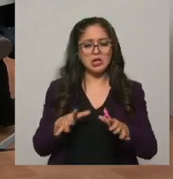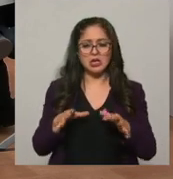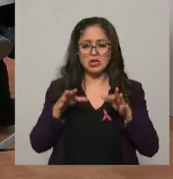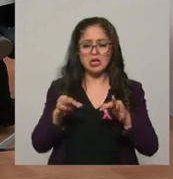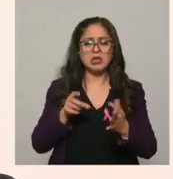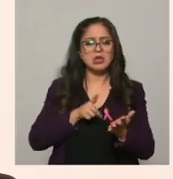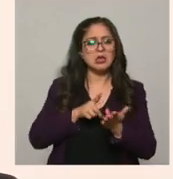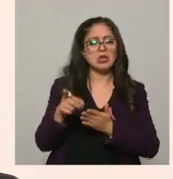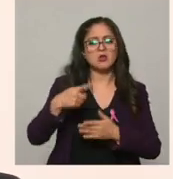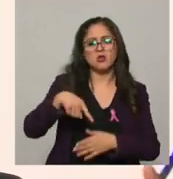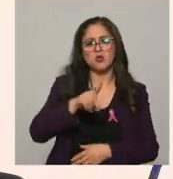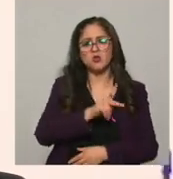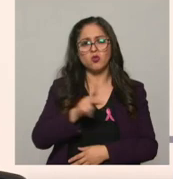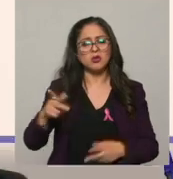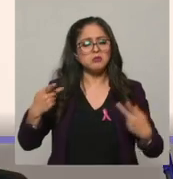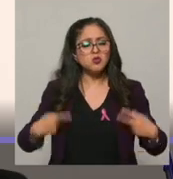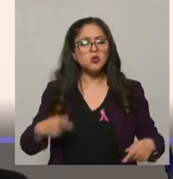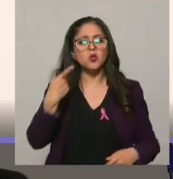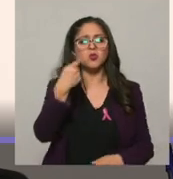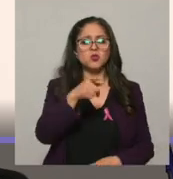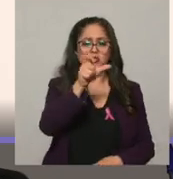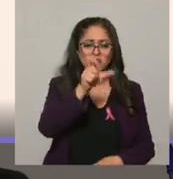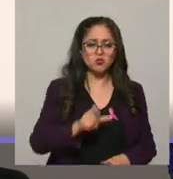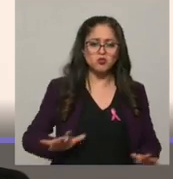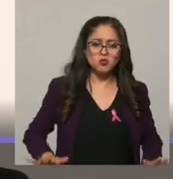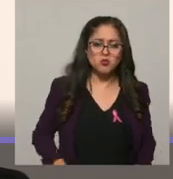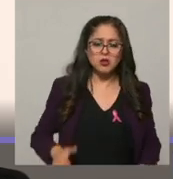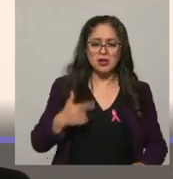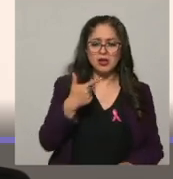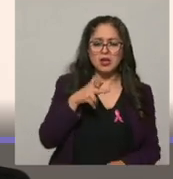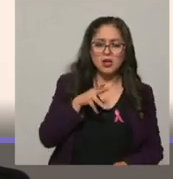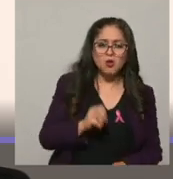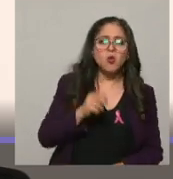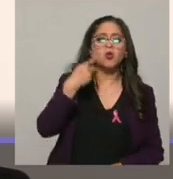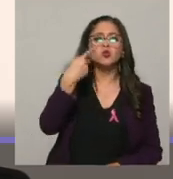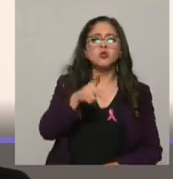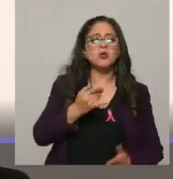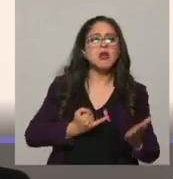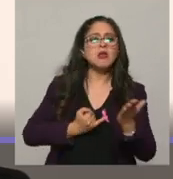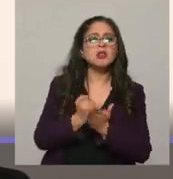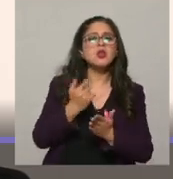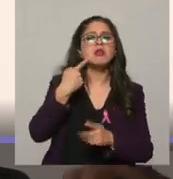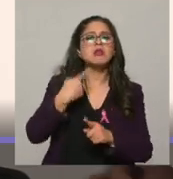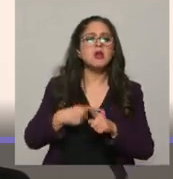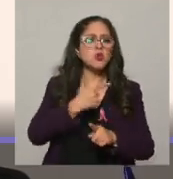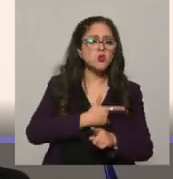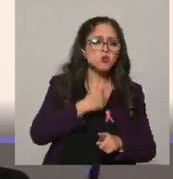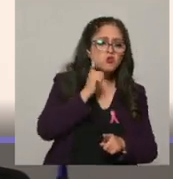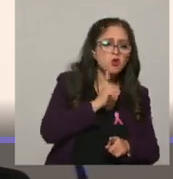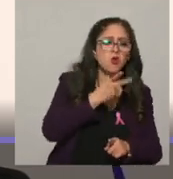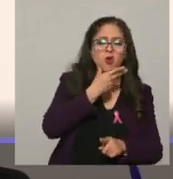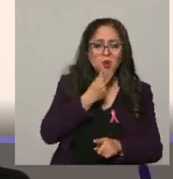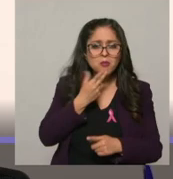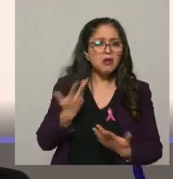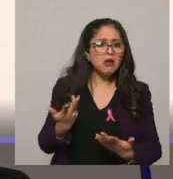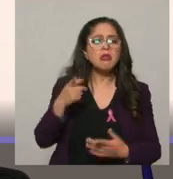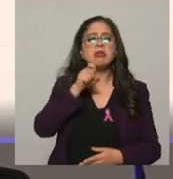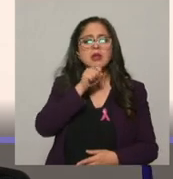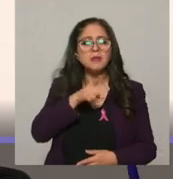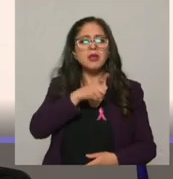personas, independientemente de su identidad de género, su orientación sexual. Sigue construir protocolos de atención especializados